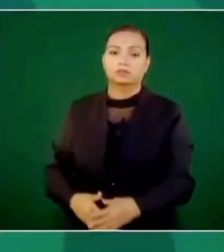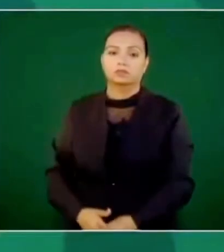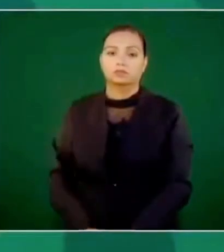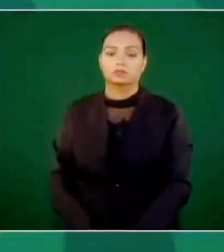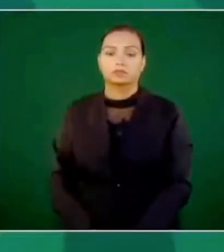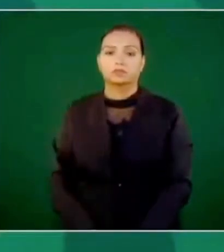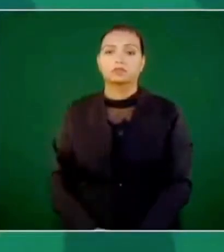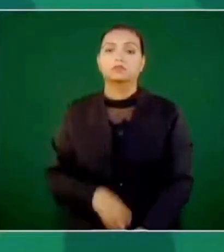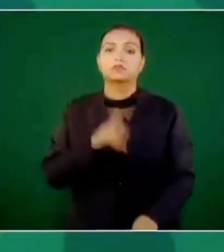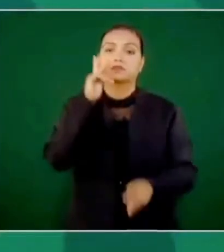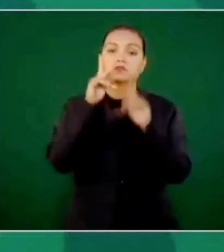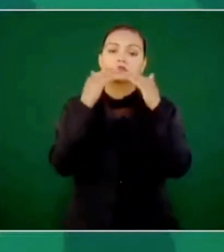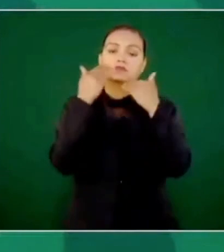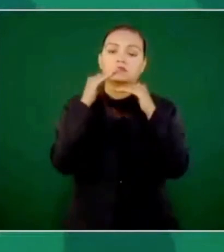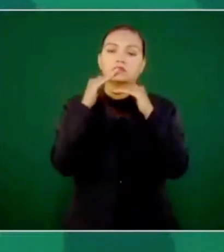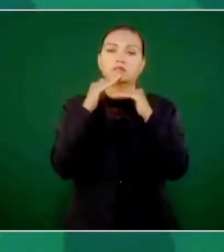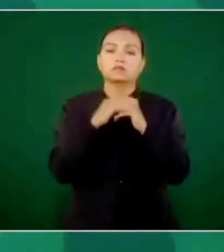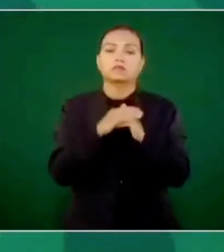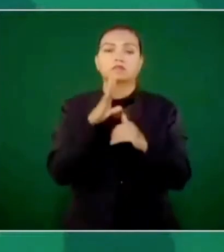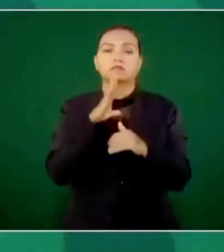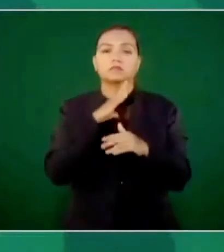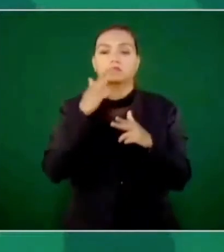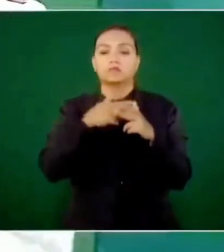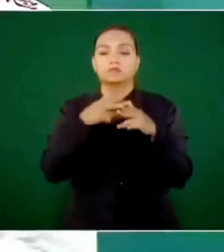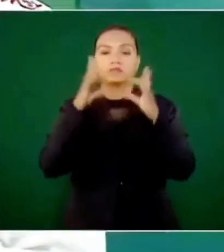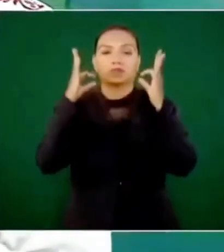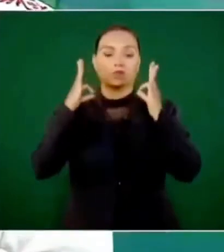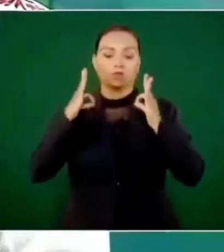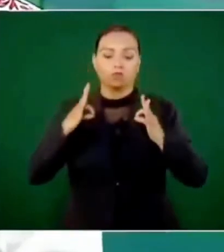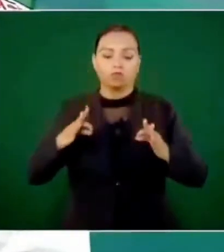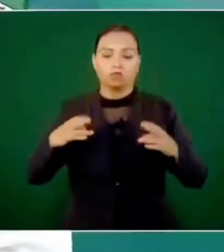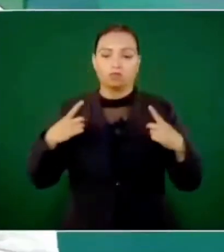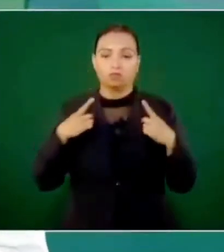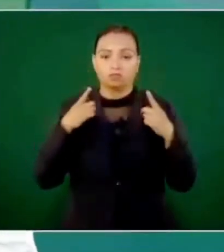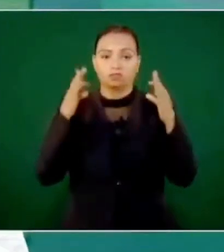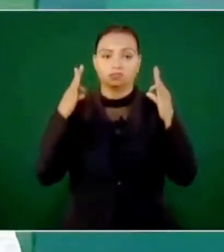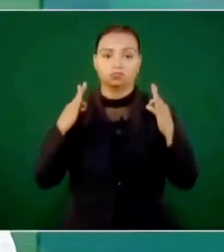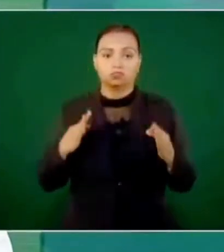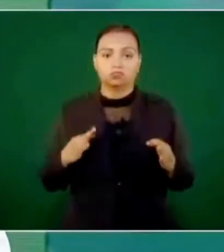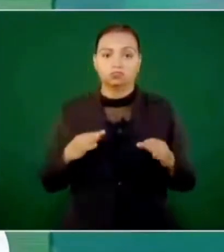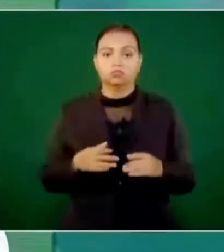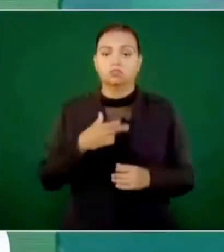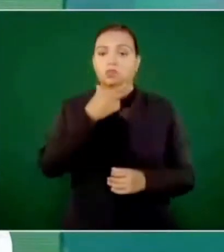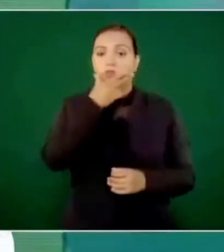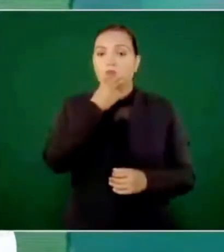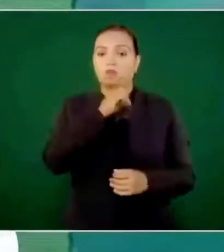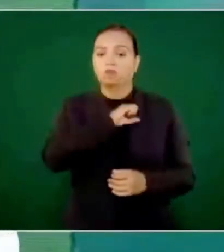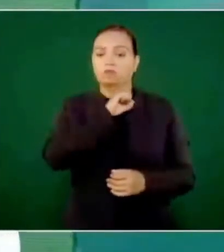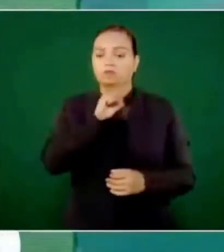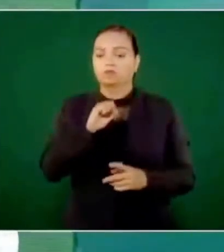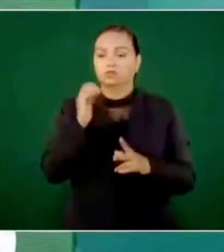Se habla de que hasta uniformaban a sicarios,